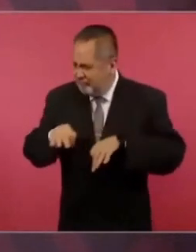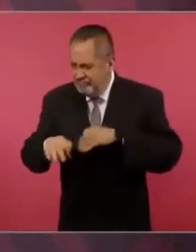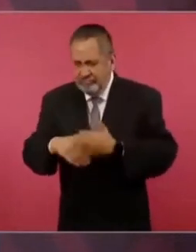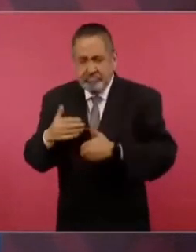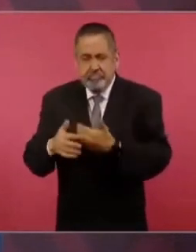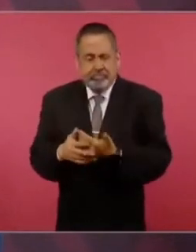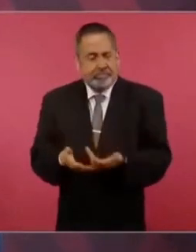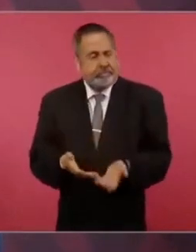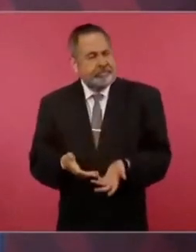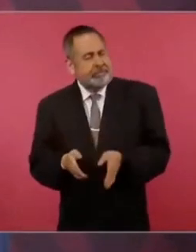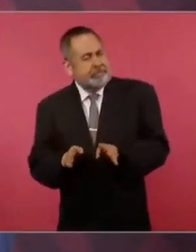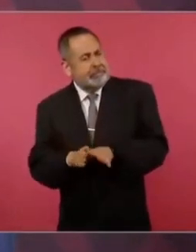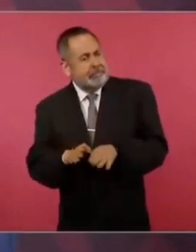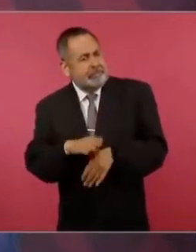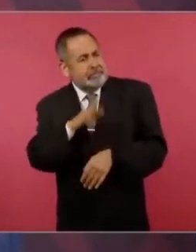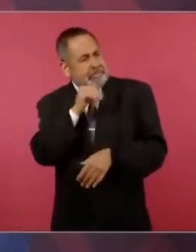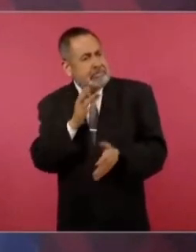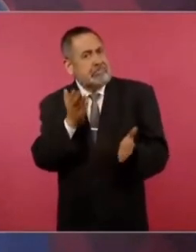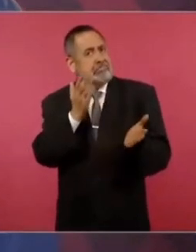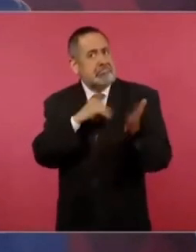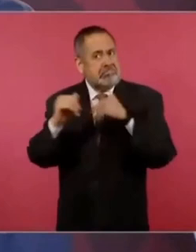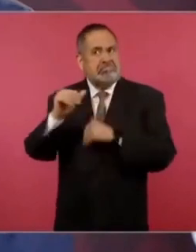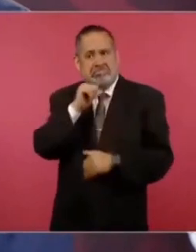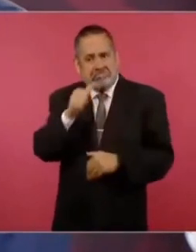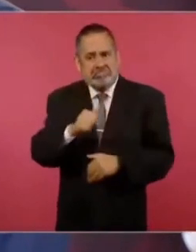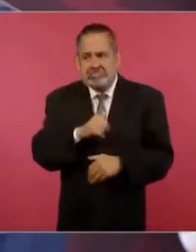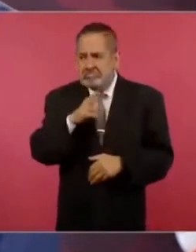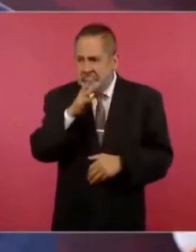no salíamos adelante.